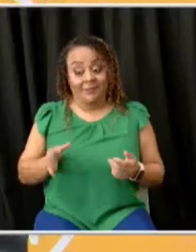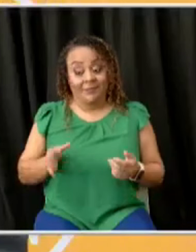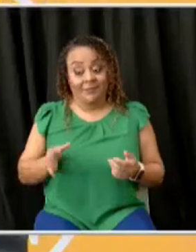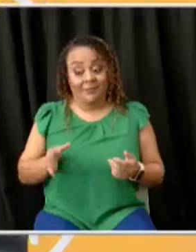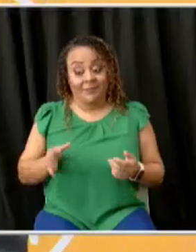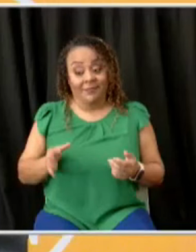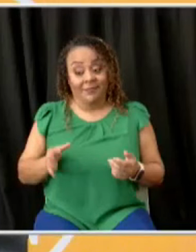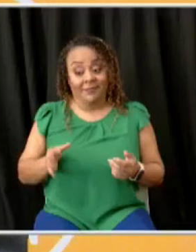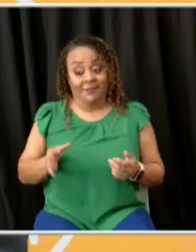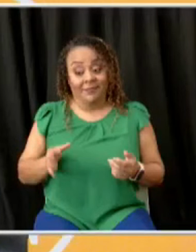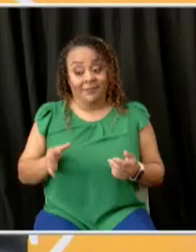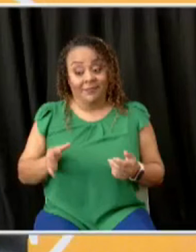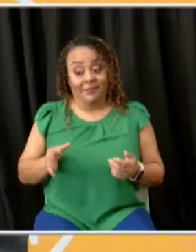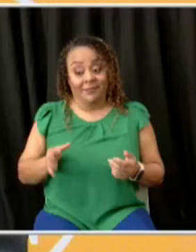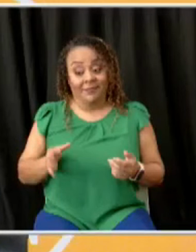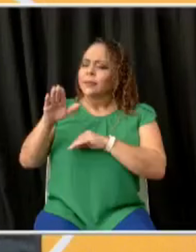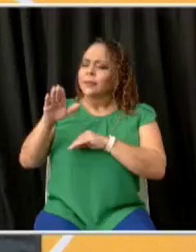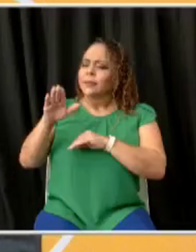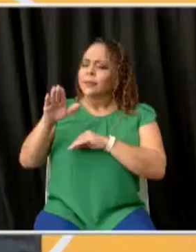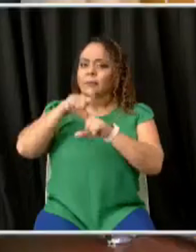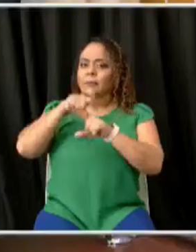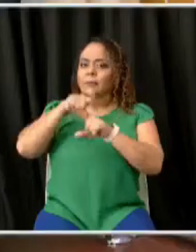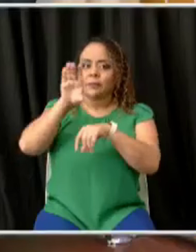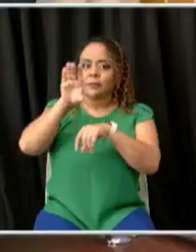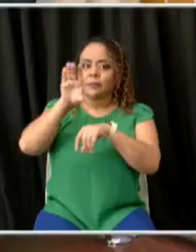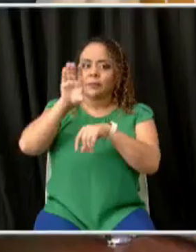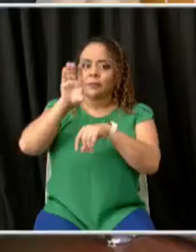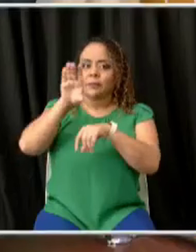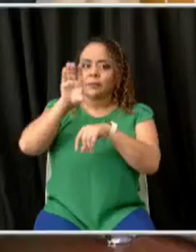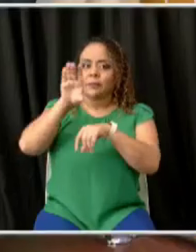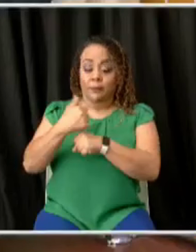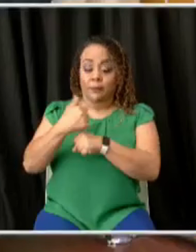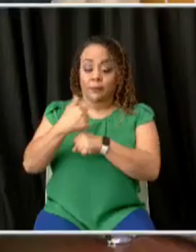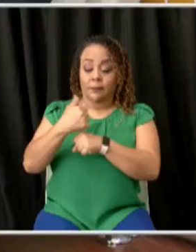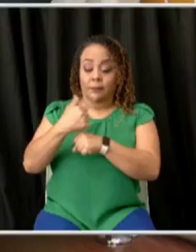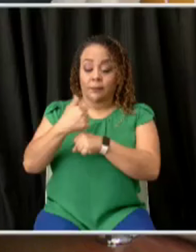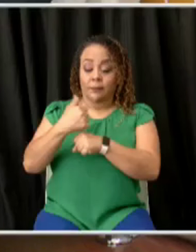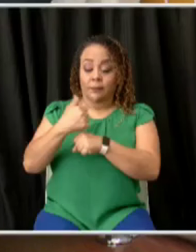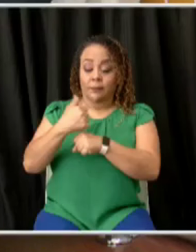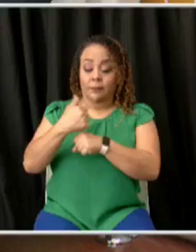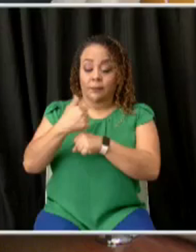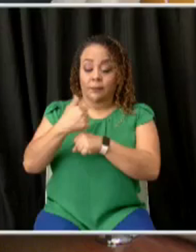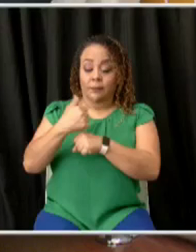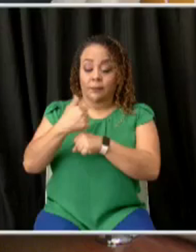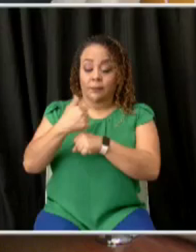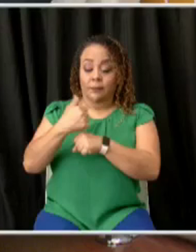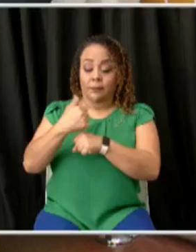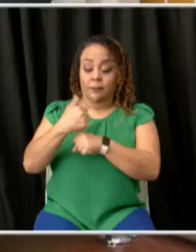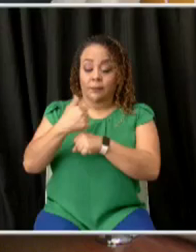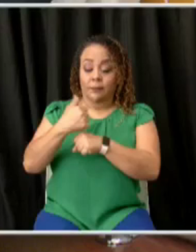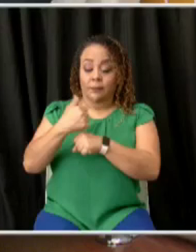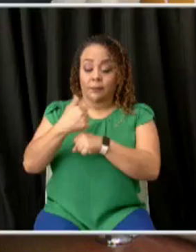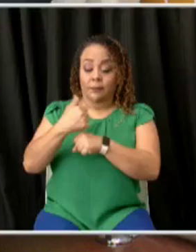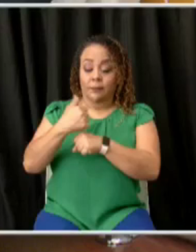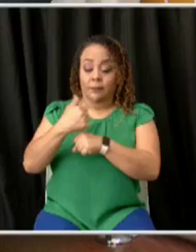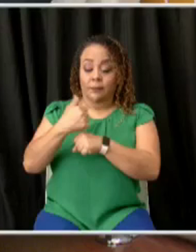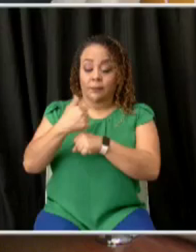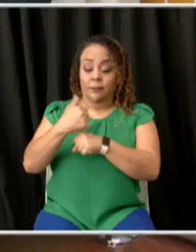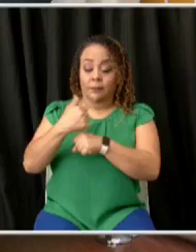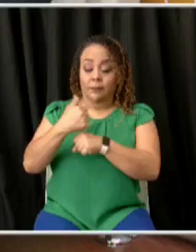claro, como deberíamos. Nosotros desde el Consejo de Salud Ocupacional hemos tenido información que este proceso de aclimatación ha sido